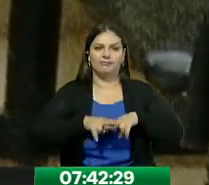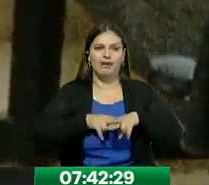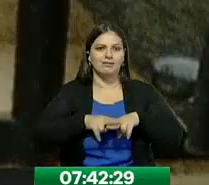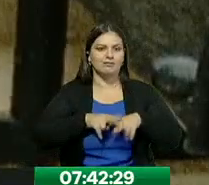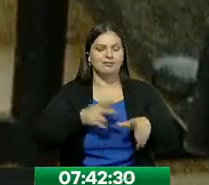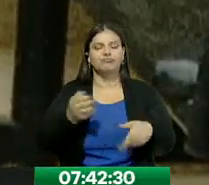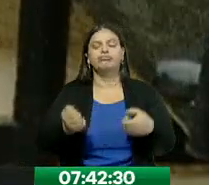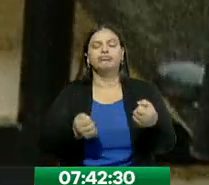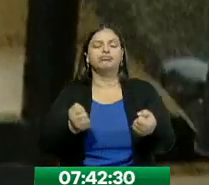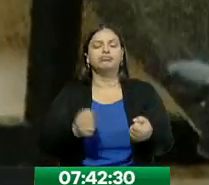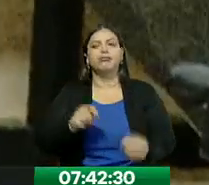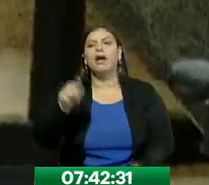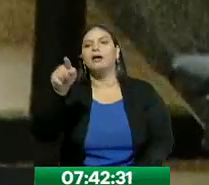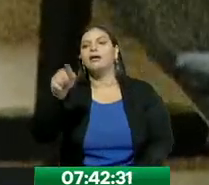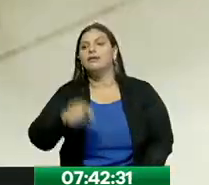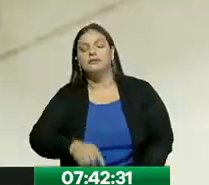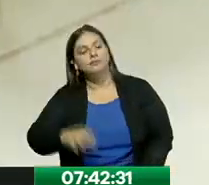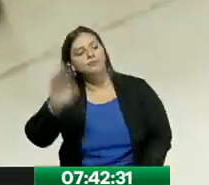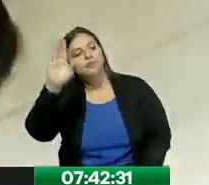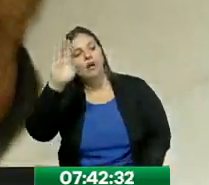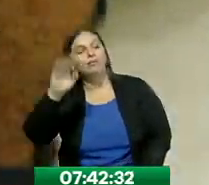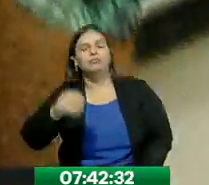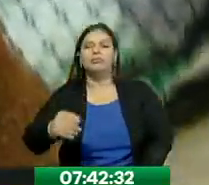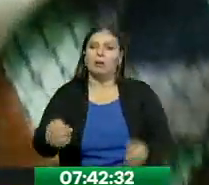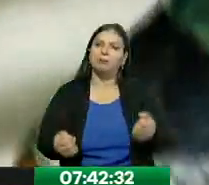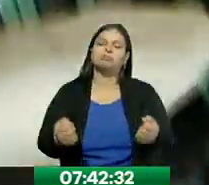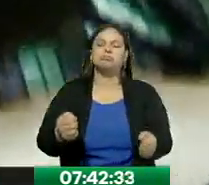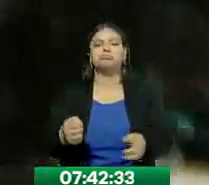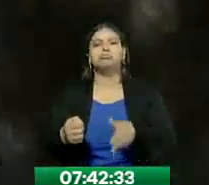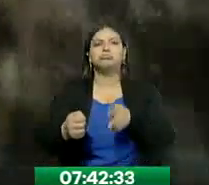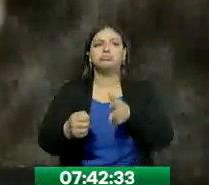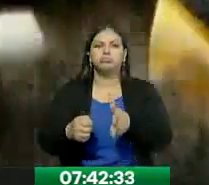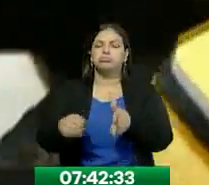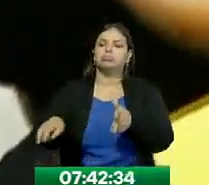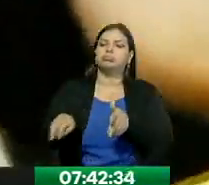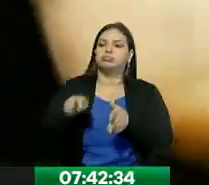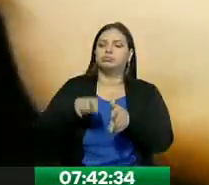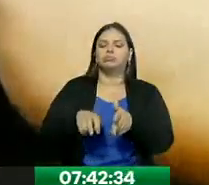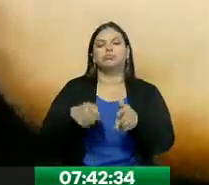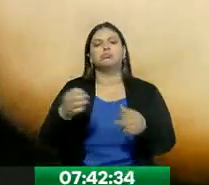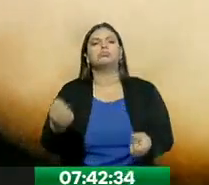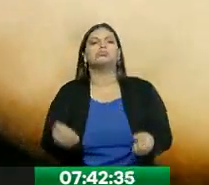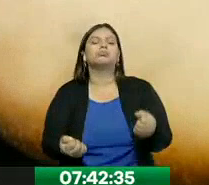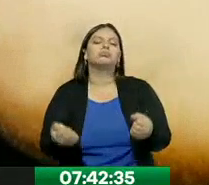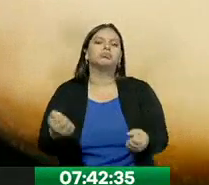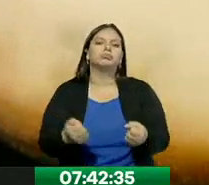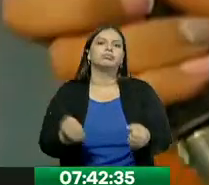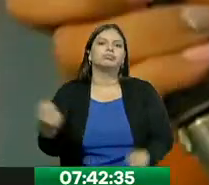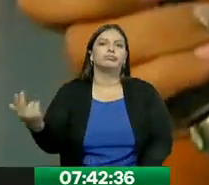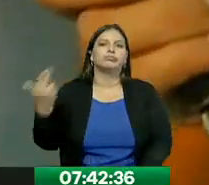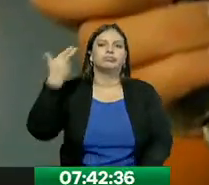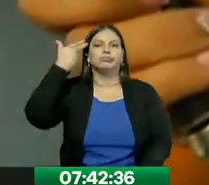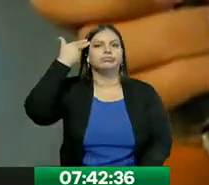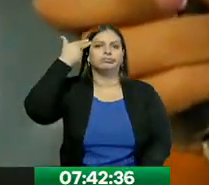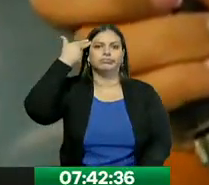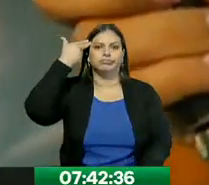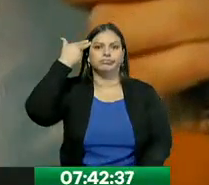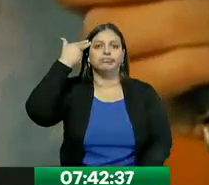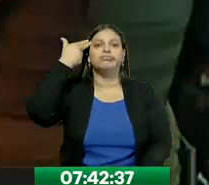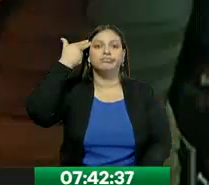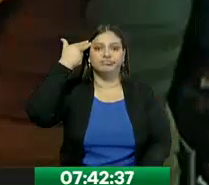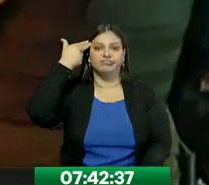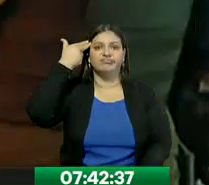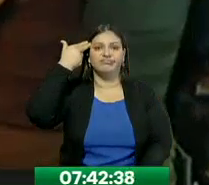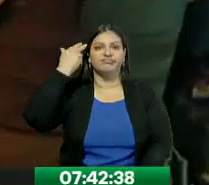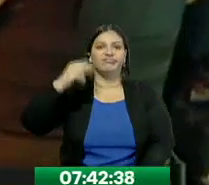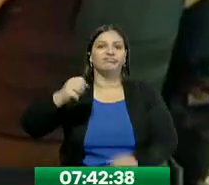y conseguí a un señor que me ayudó a coger carro. Me acerqué al centro de Durán, que ahí fuimos a ver a un tío, ahí fuimos a hacer los